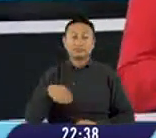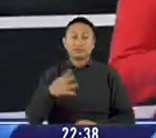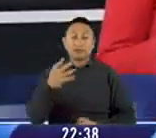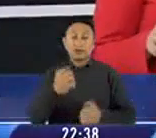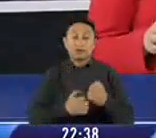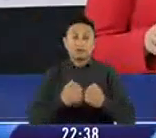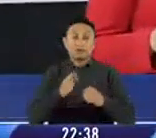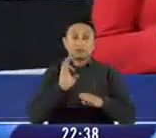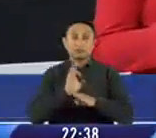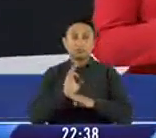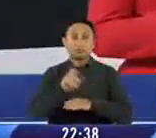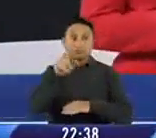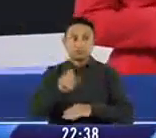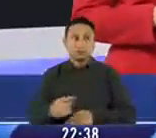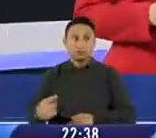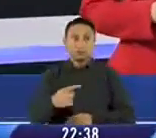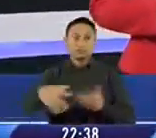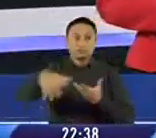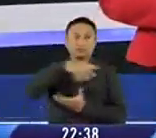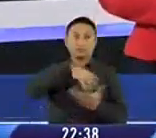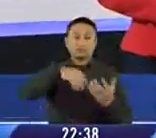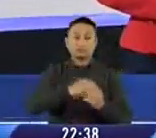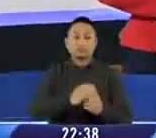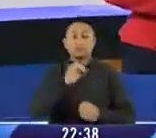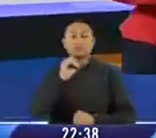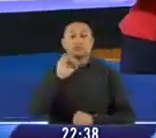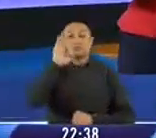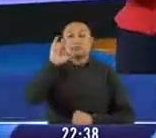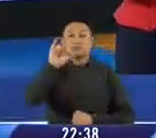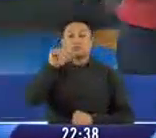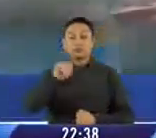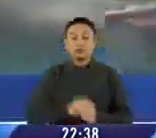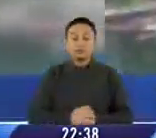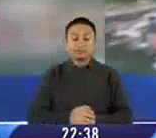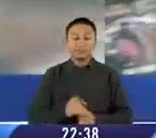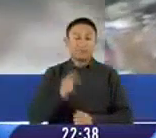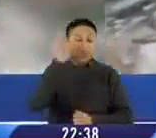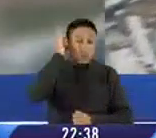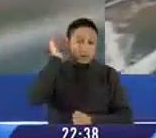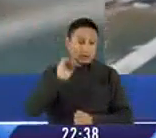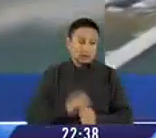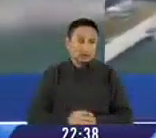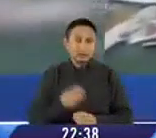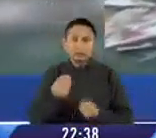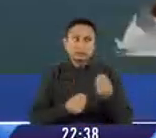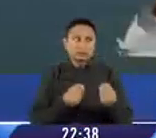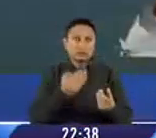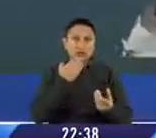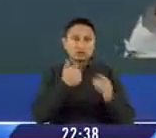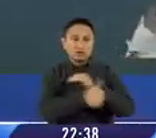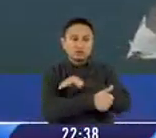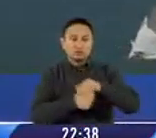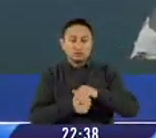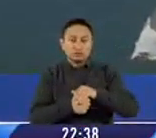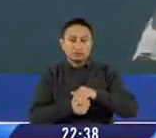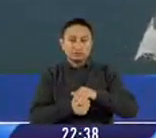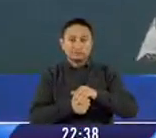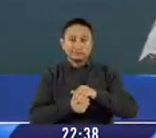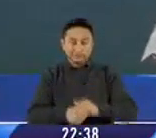Dramáticos testimonios de los sobrevivientes al huracán Otis. Lady nos contó cómo buscó refugio en medio del